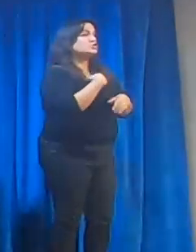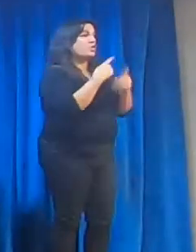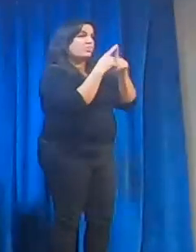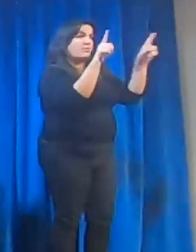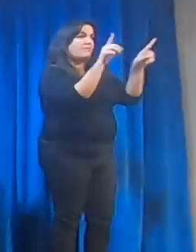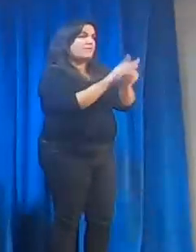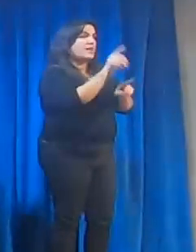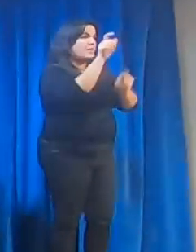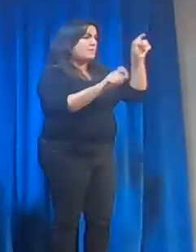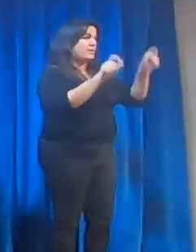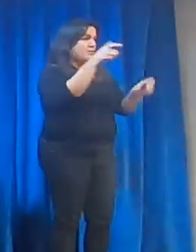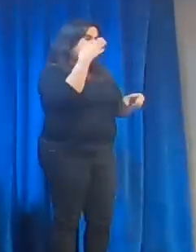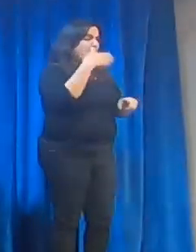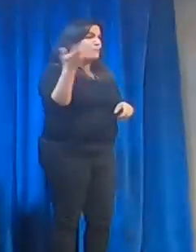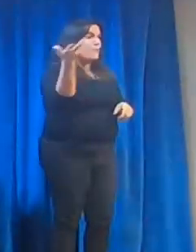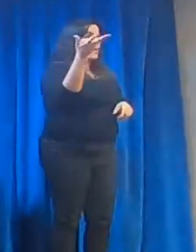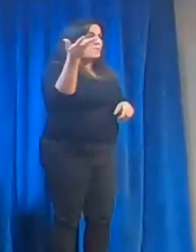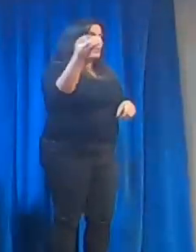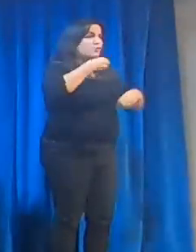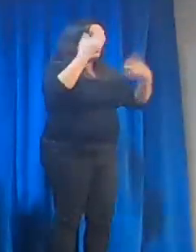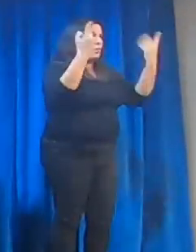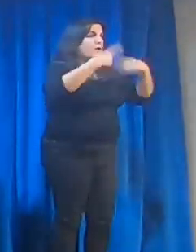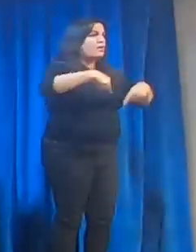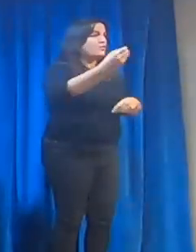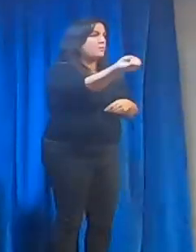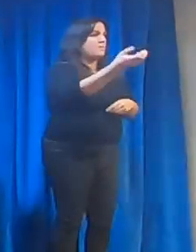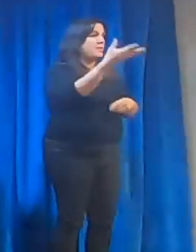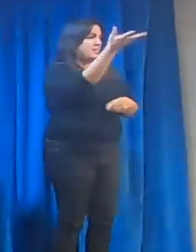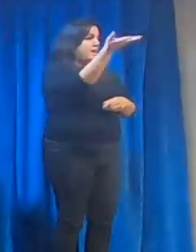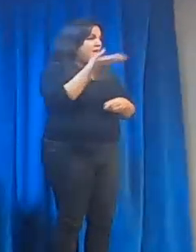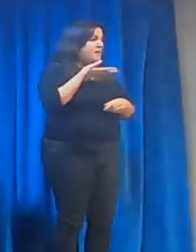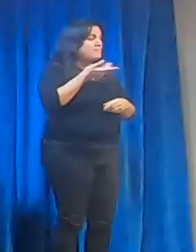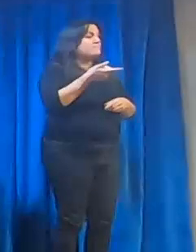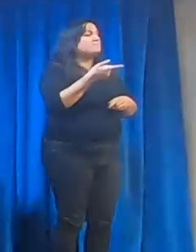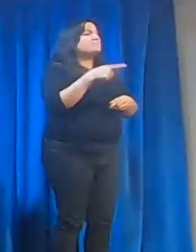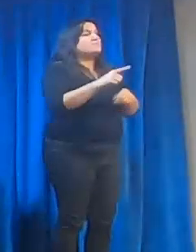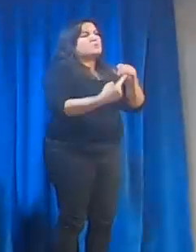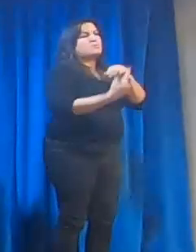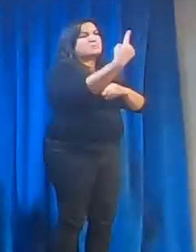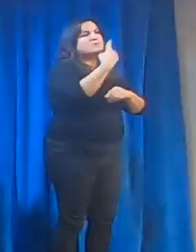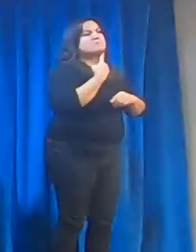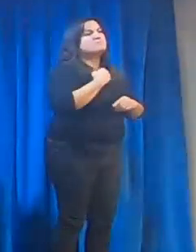trae lo que quieres, pero bueno. Pero ahí, en esa pregunta, me hace eso.